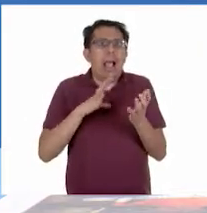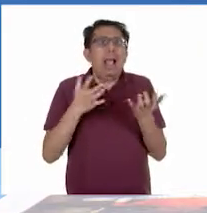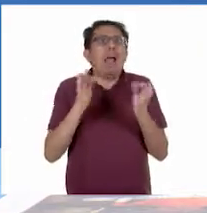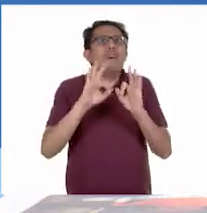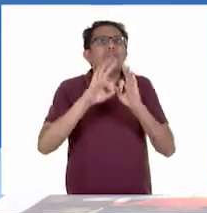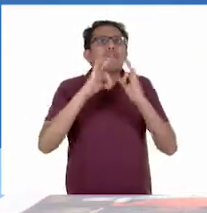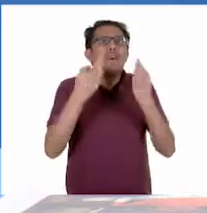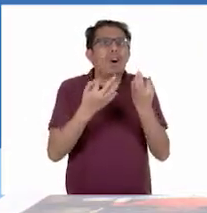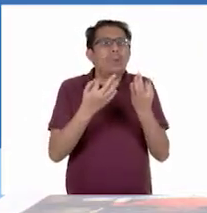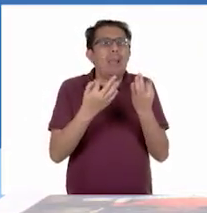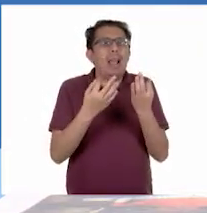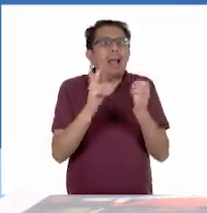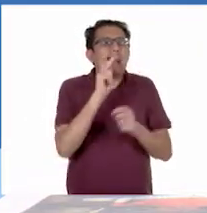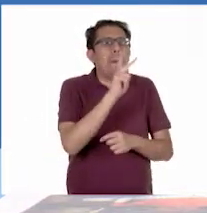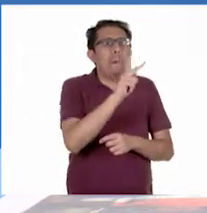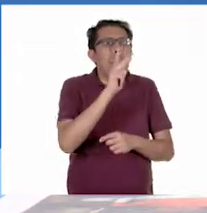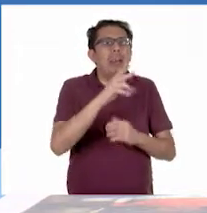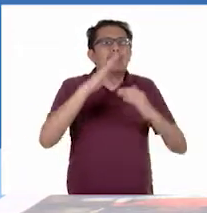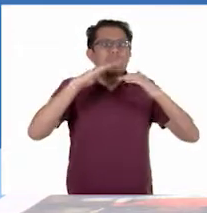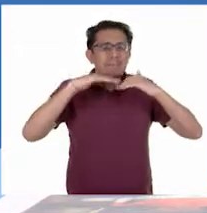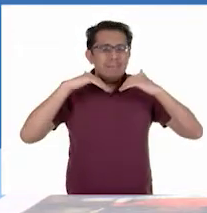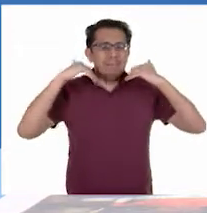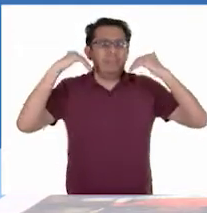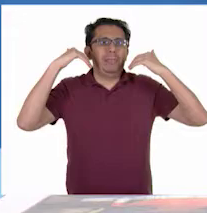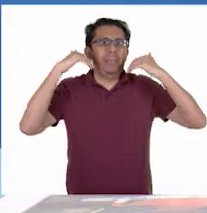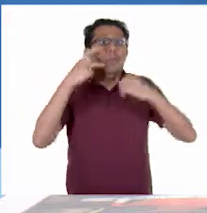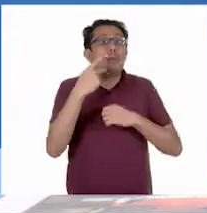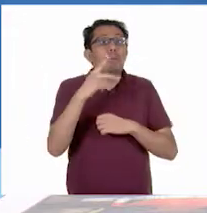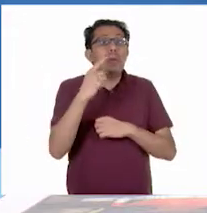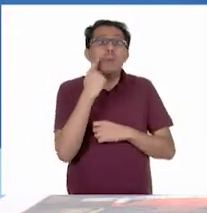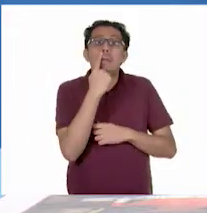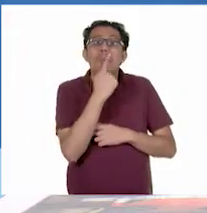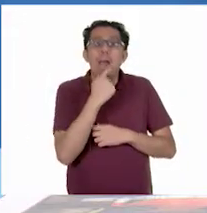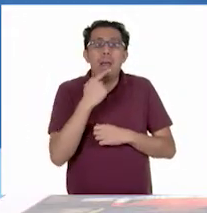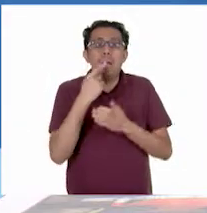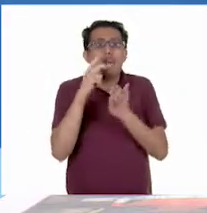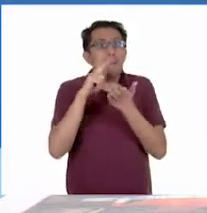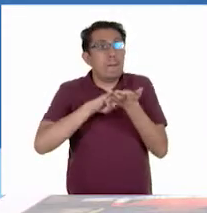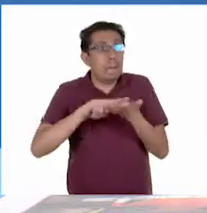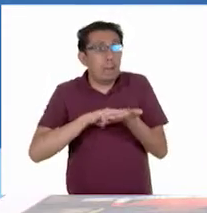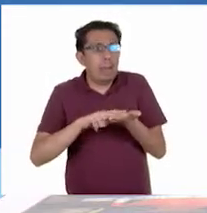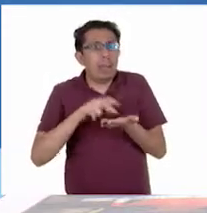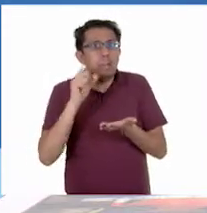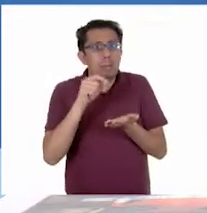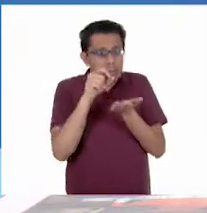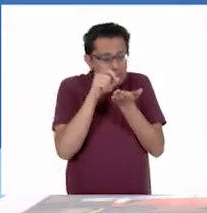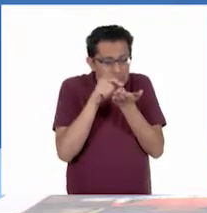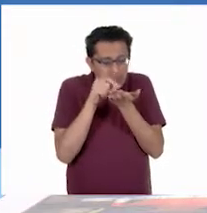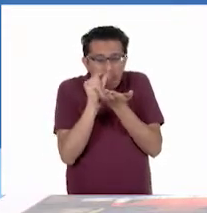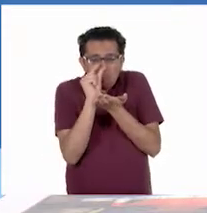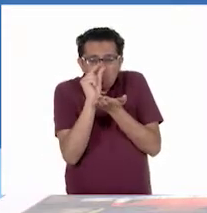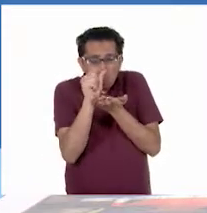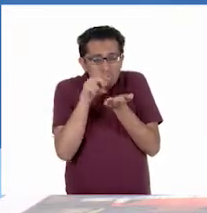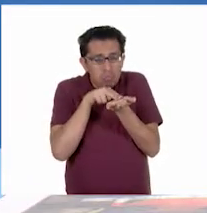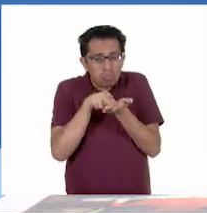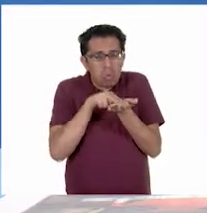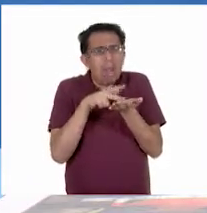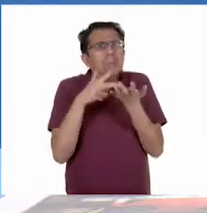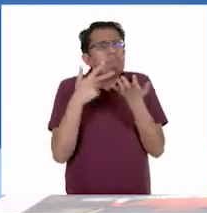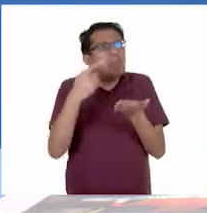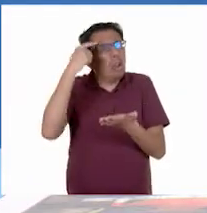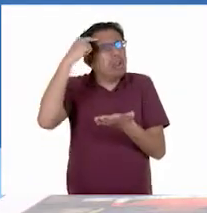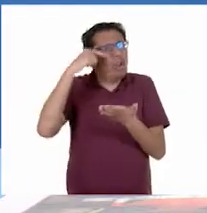de sonrisa. Aunque con labios verdes. Y las semillas son como si